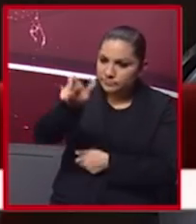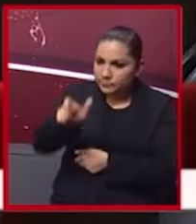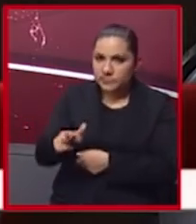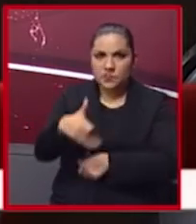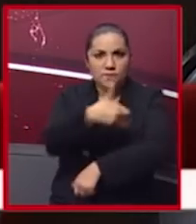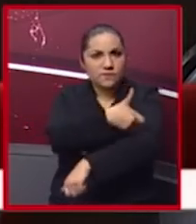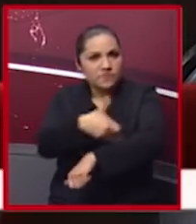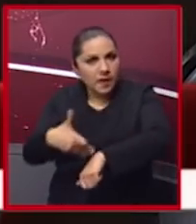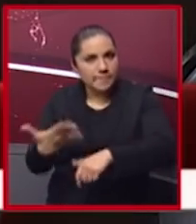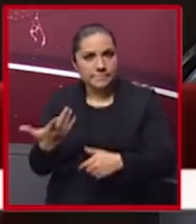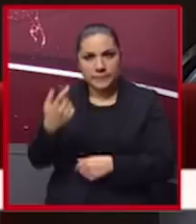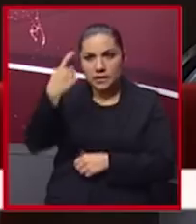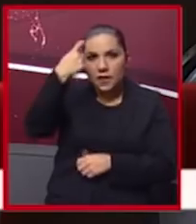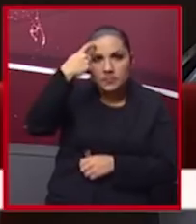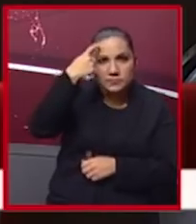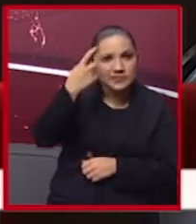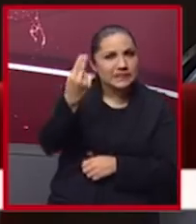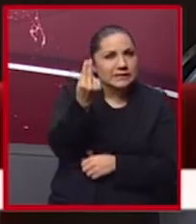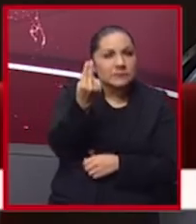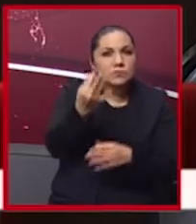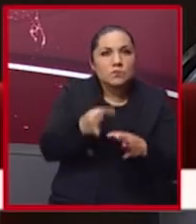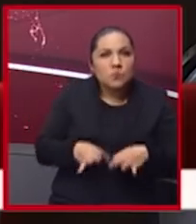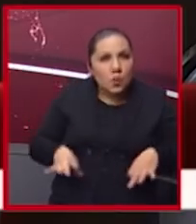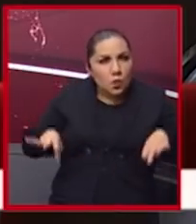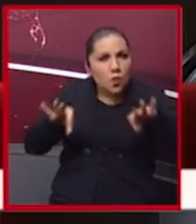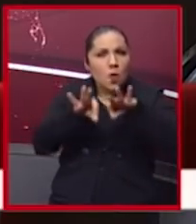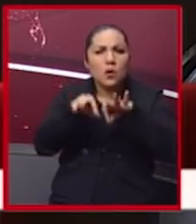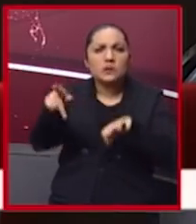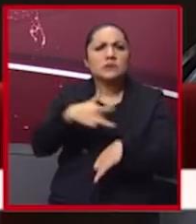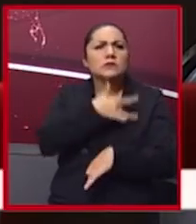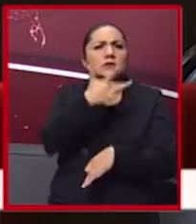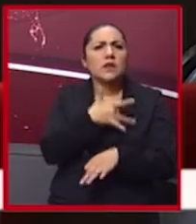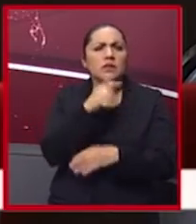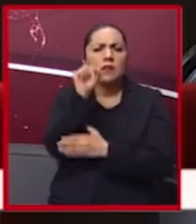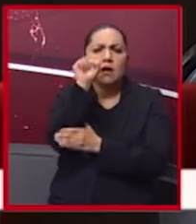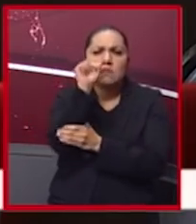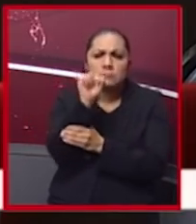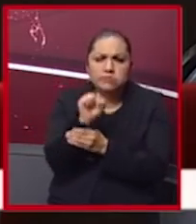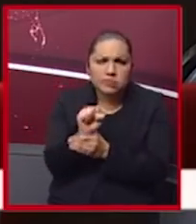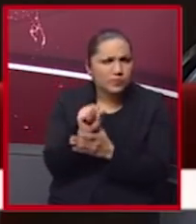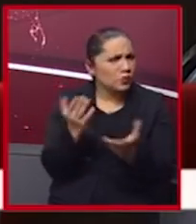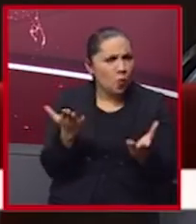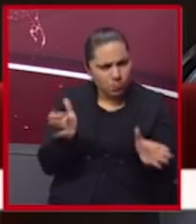los adultos mayores en este país no tienen ninguna